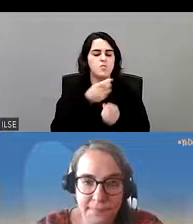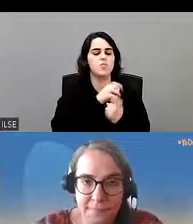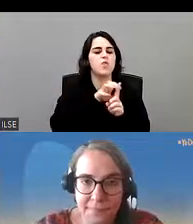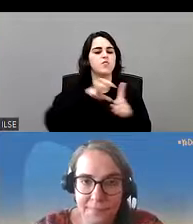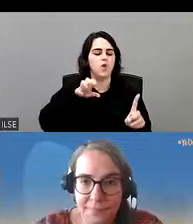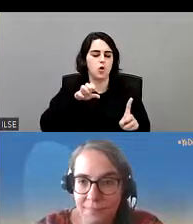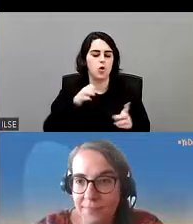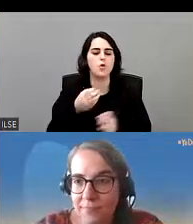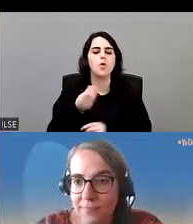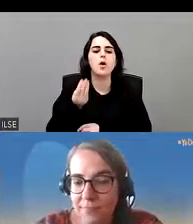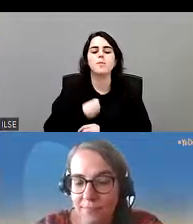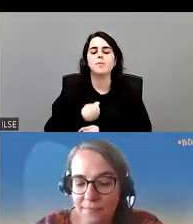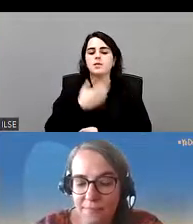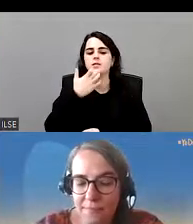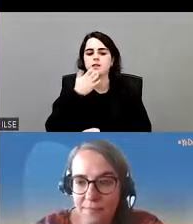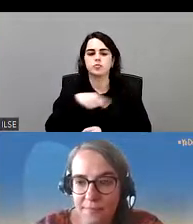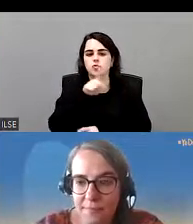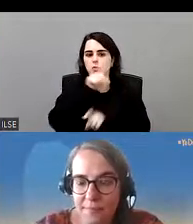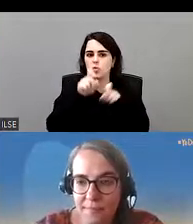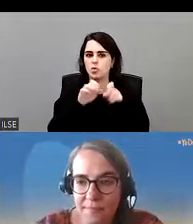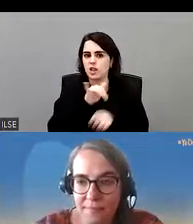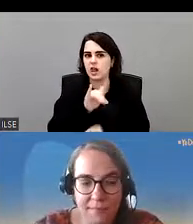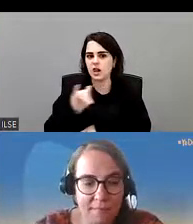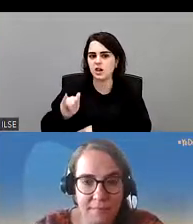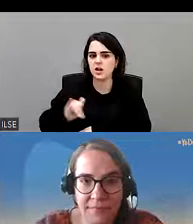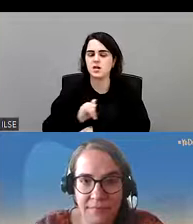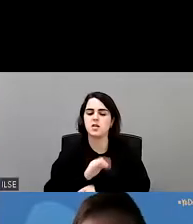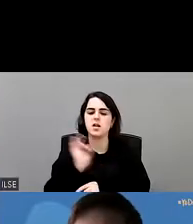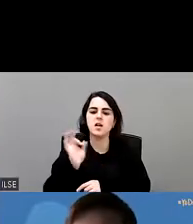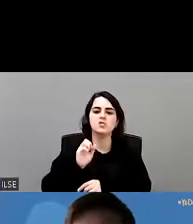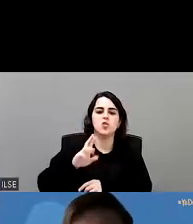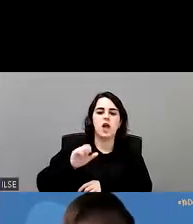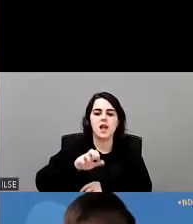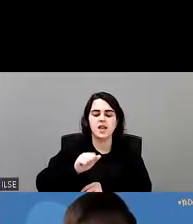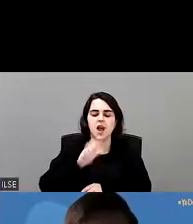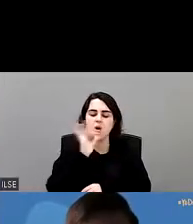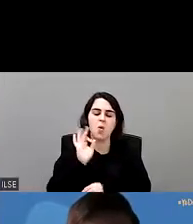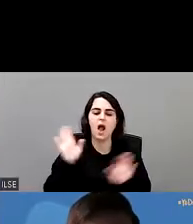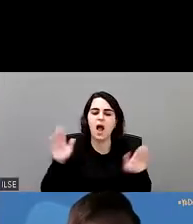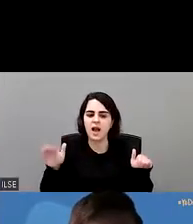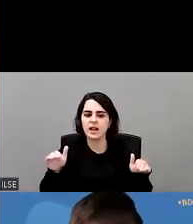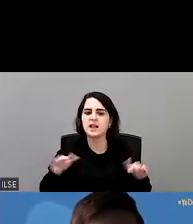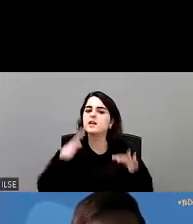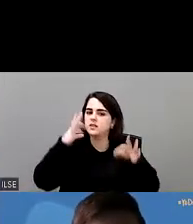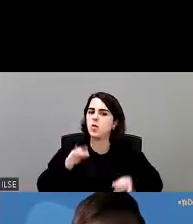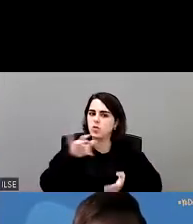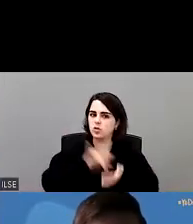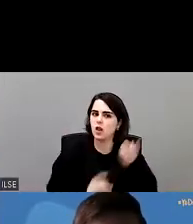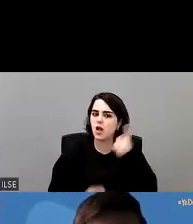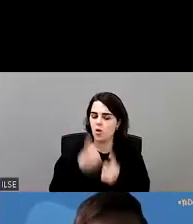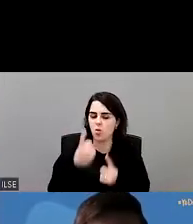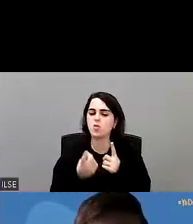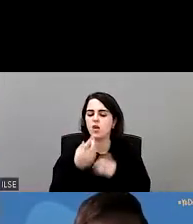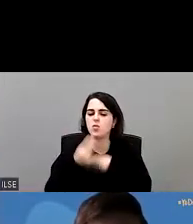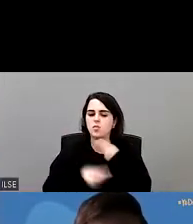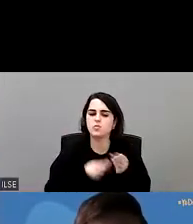que nada, si tenéis preguntas que tengáis hasta ahora o para Soraya o para ahora que viene Ángeles, que seguro que surge alguna, utilizar